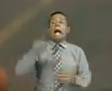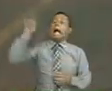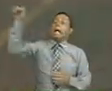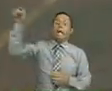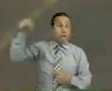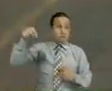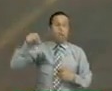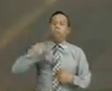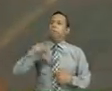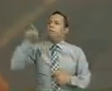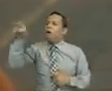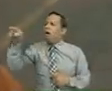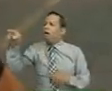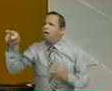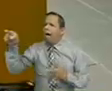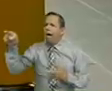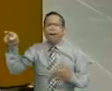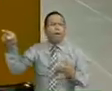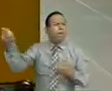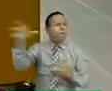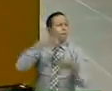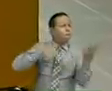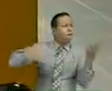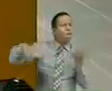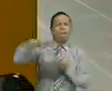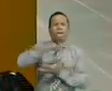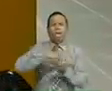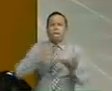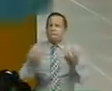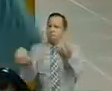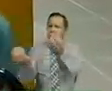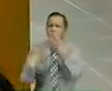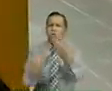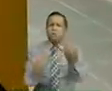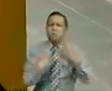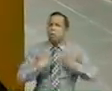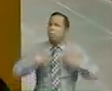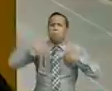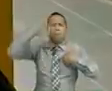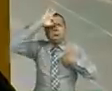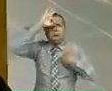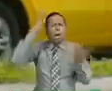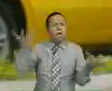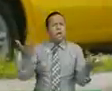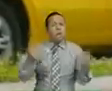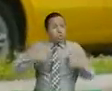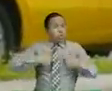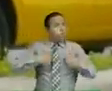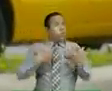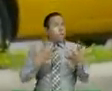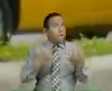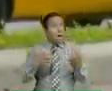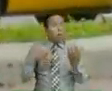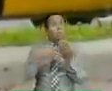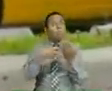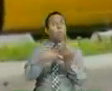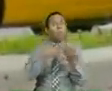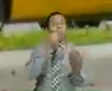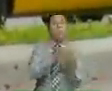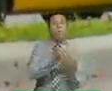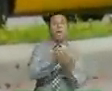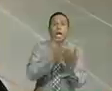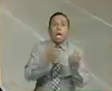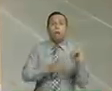aquí no hay nadie que le dé información. Quiero saber cómo poder comprar un boleto para poderme ir hoy. ¿Qué tiempo Porque lleva